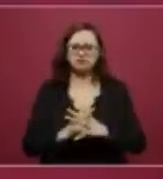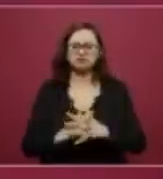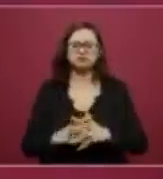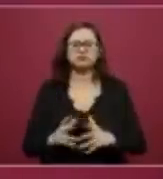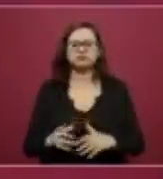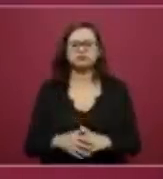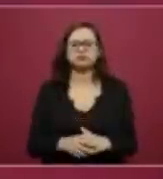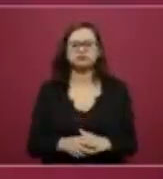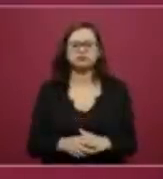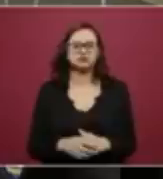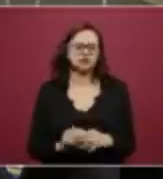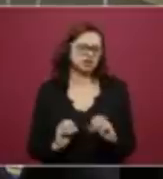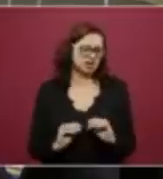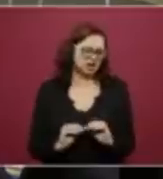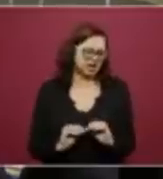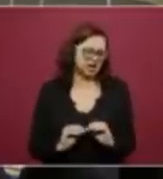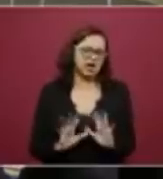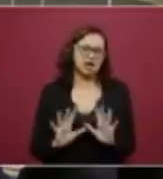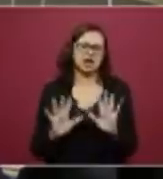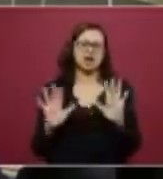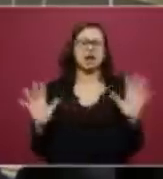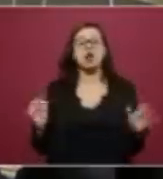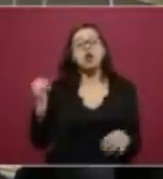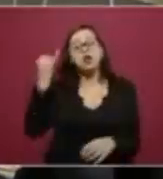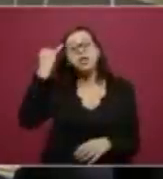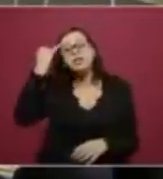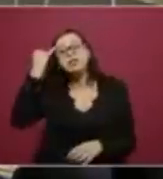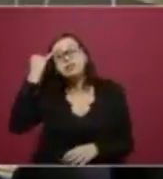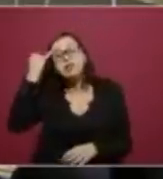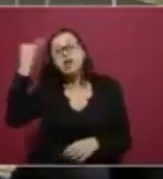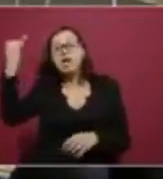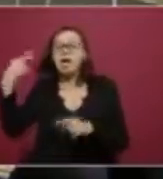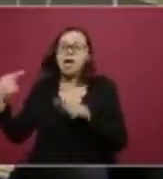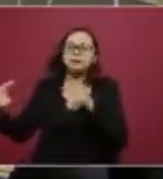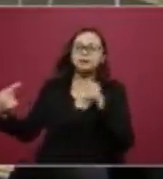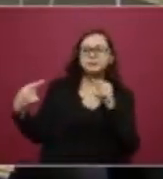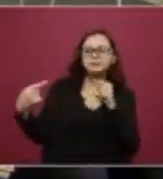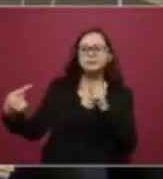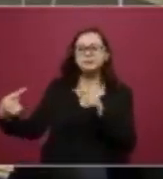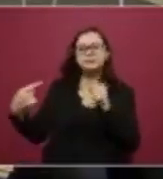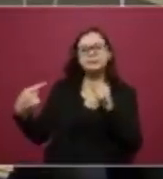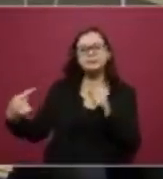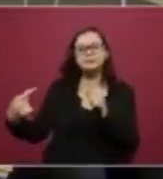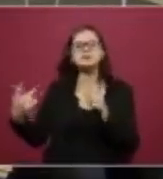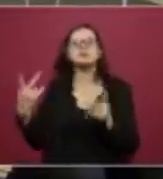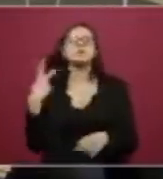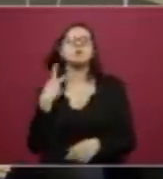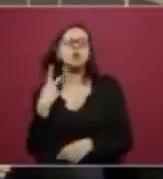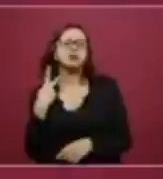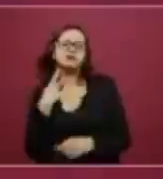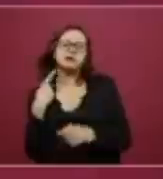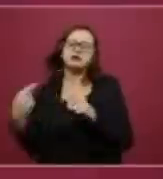No deja de haber confrontación de ideas, confrontación política, pero